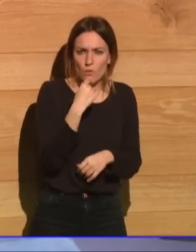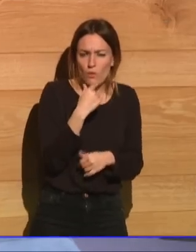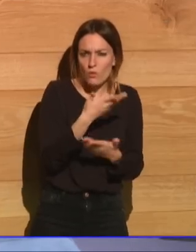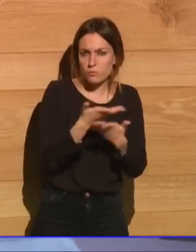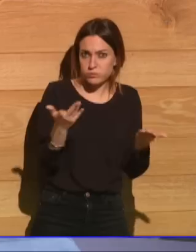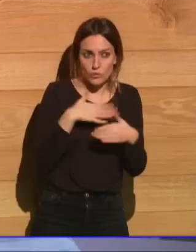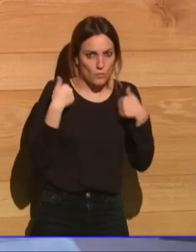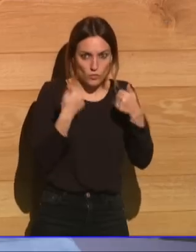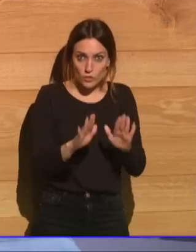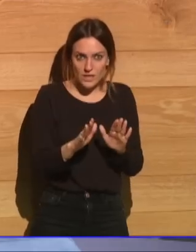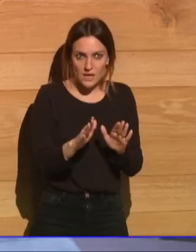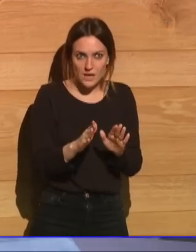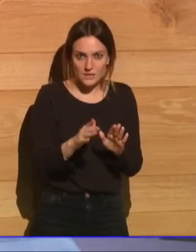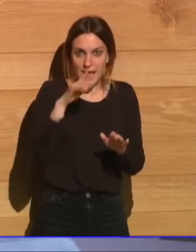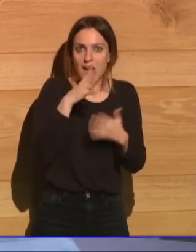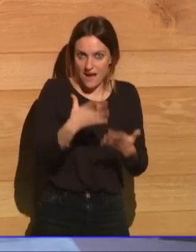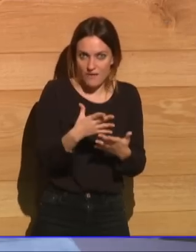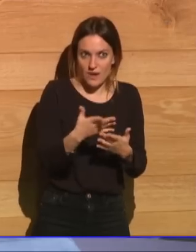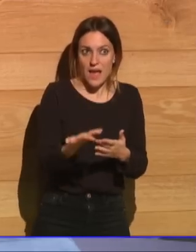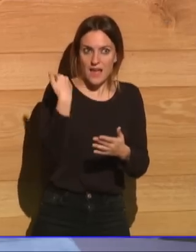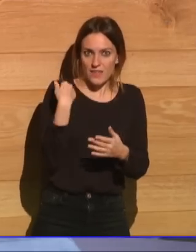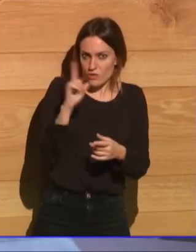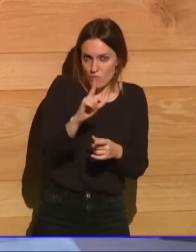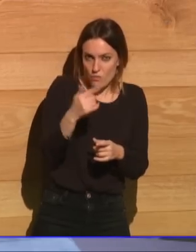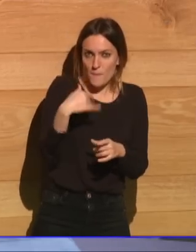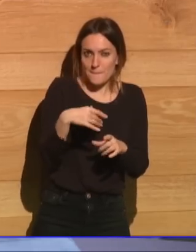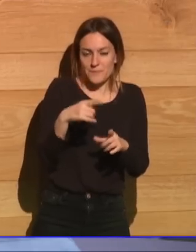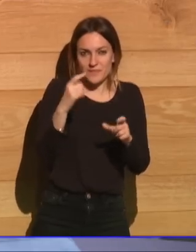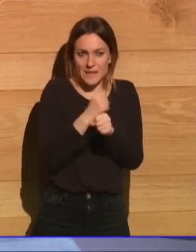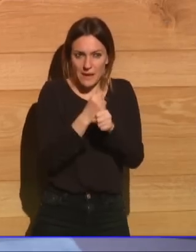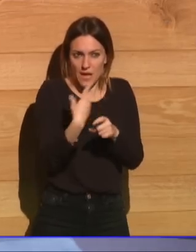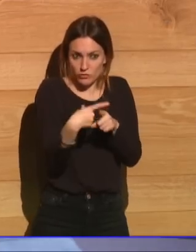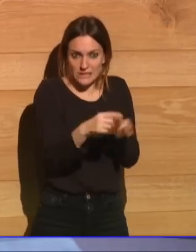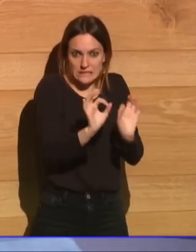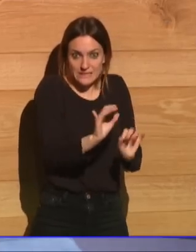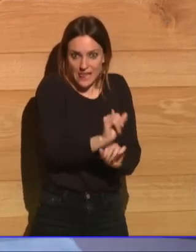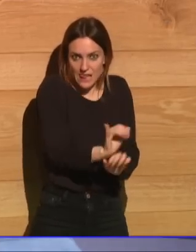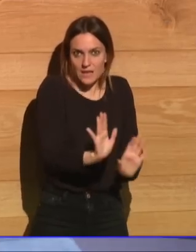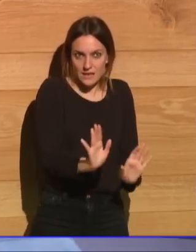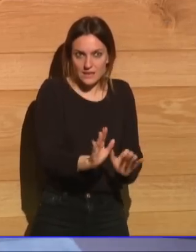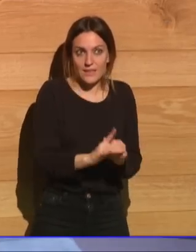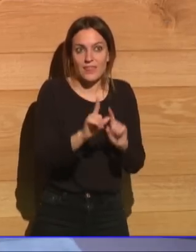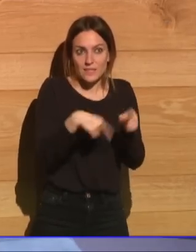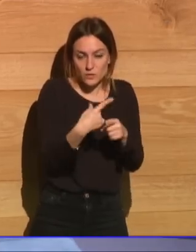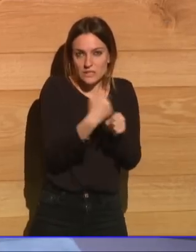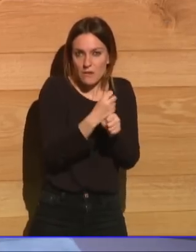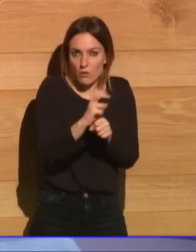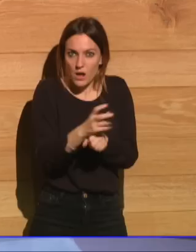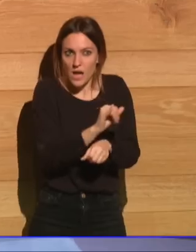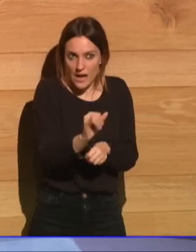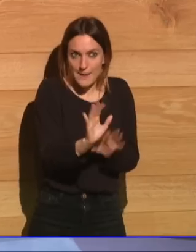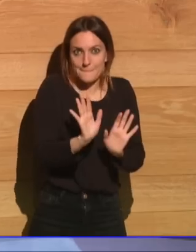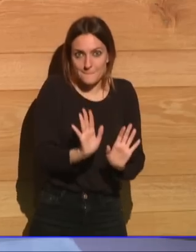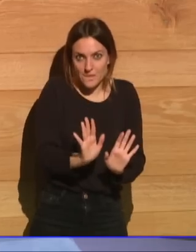quieras prácticamente. En ese momento están trabajando en fotoquímico con lo que hay, Con lo que efectivamente, hay con un trabajo después filmado. químico determinado, pero